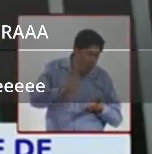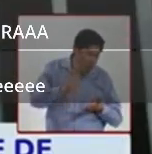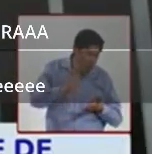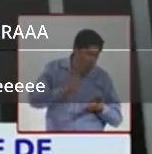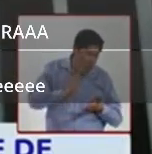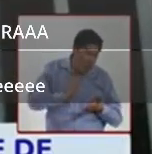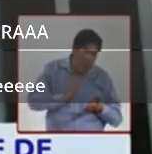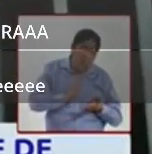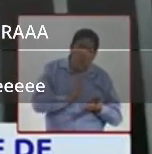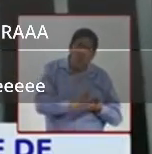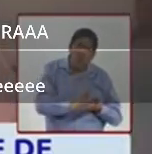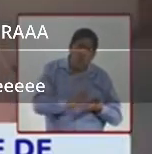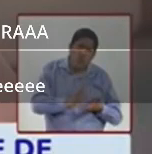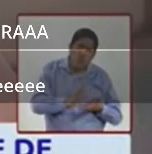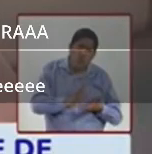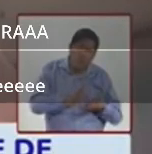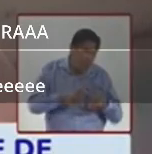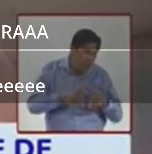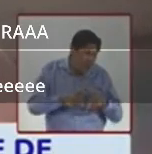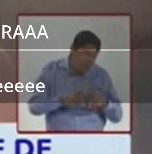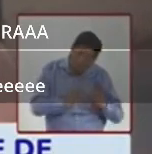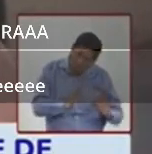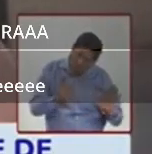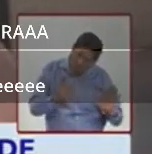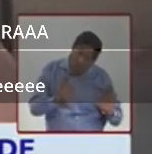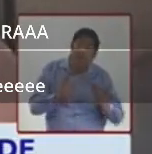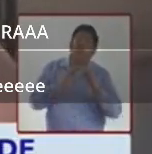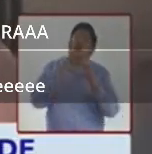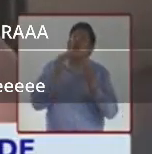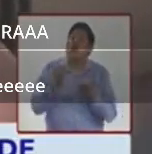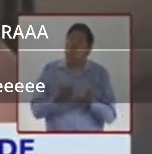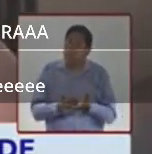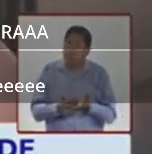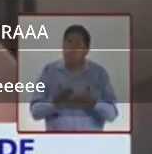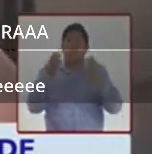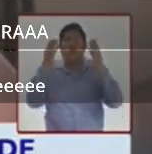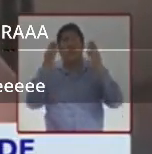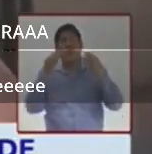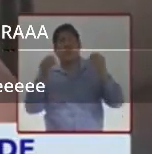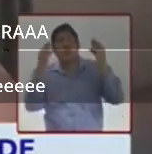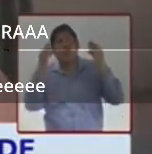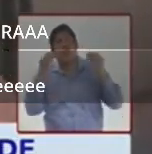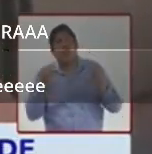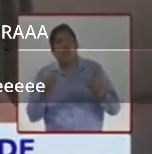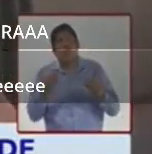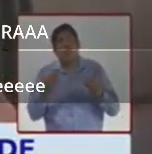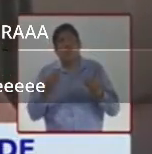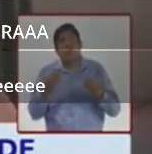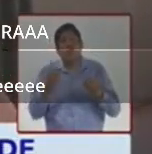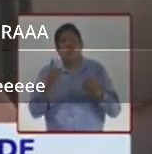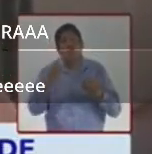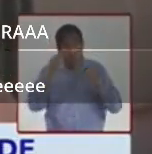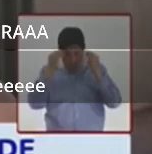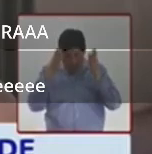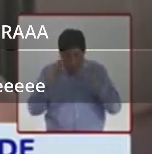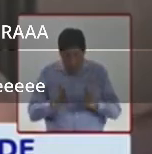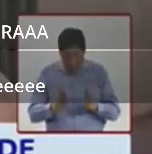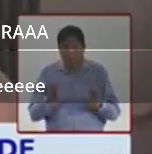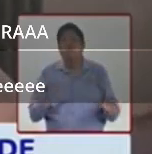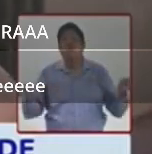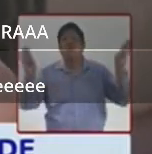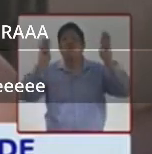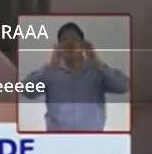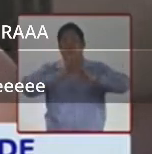sus partes, ¿no? Y en los colegios deberían haber una instrucción, no solamente de la profesora de